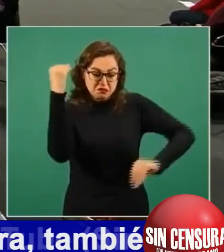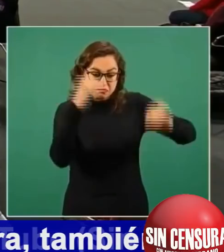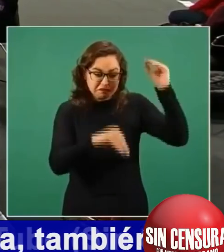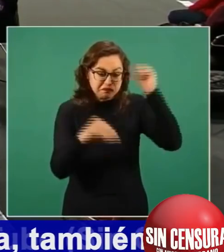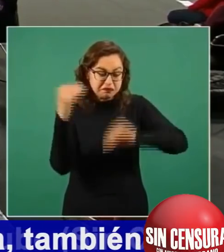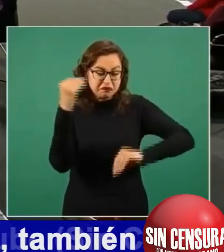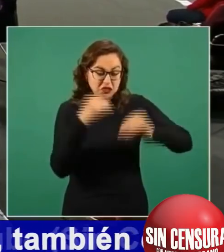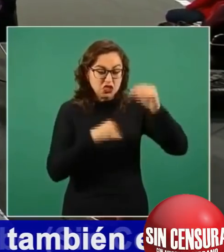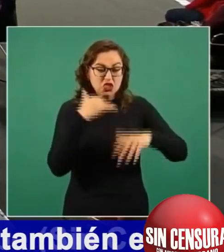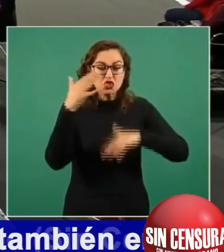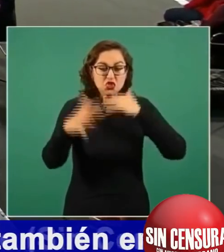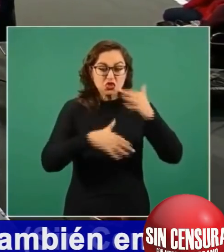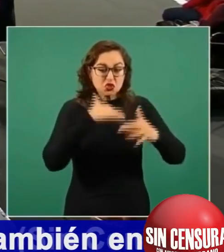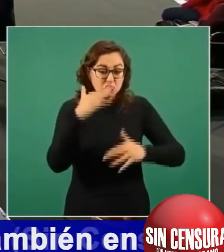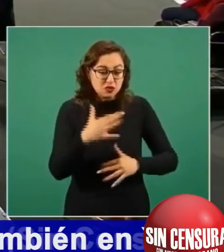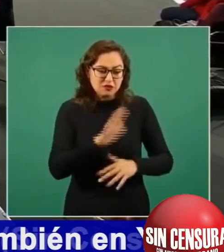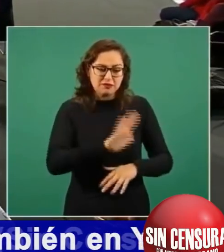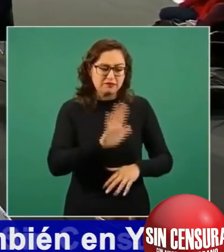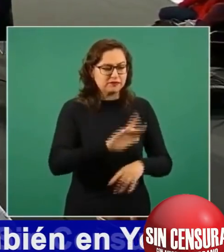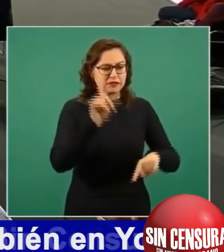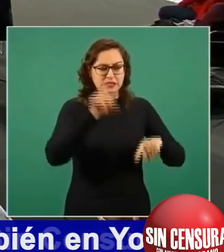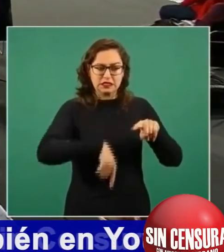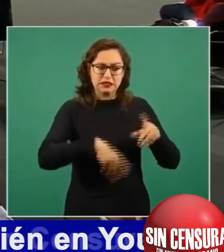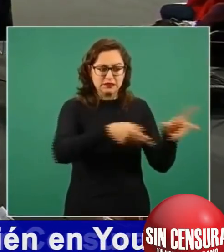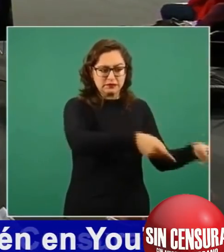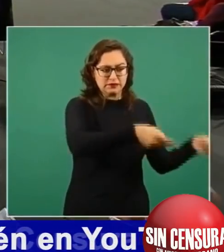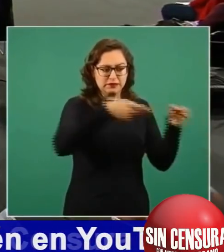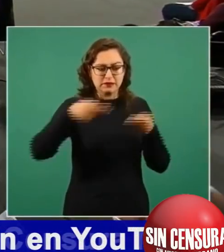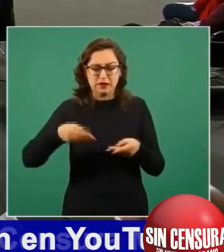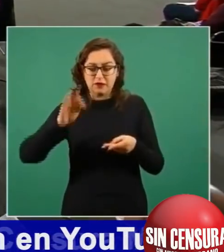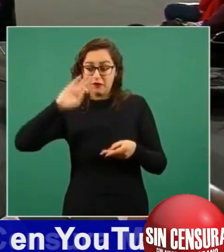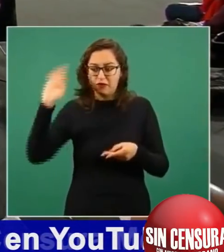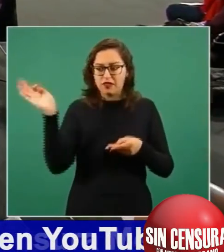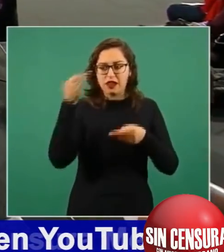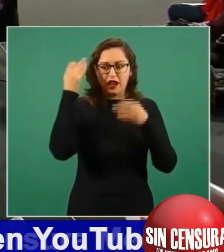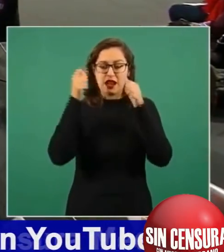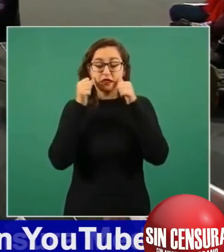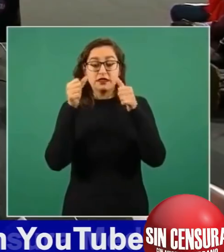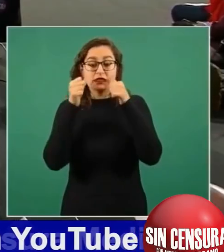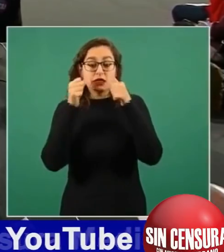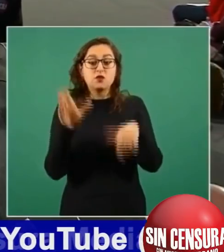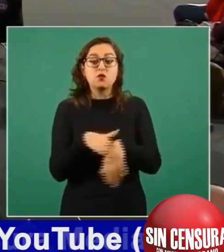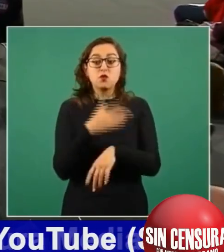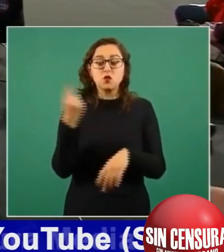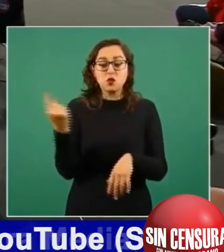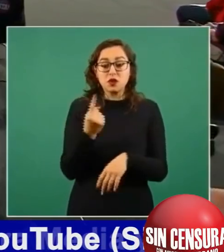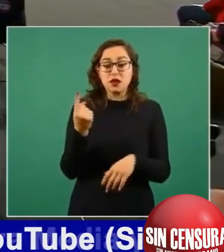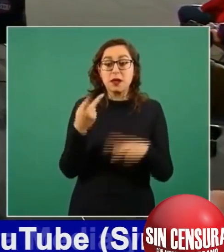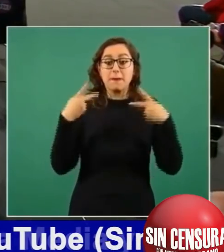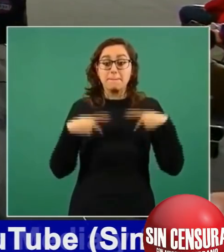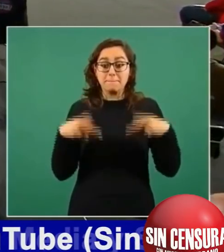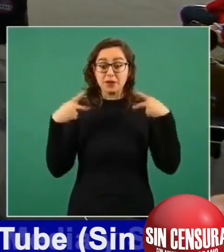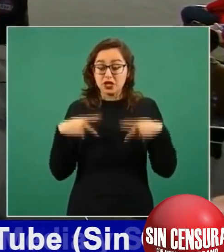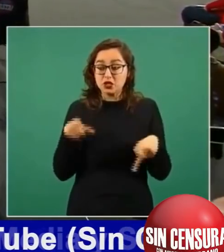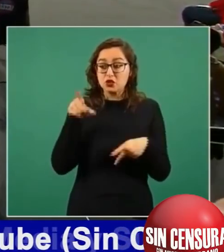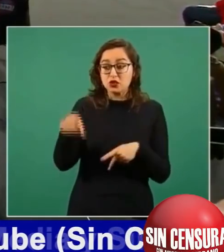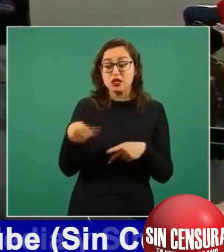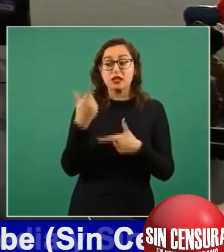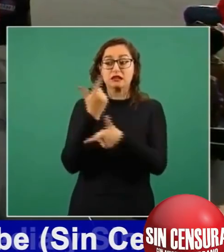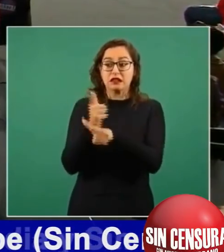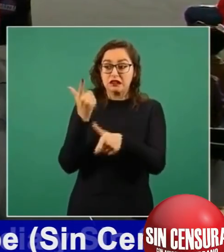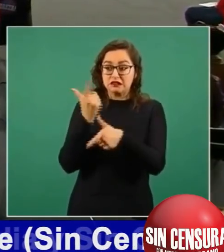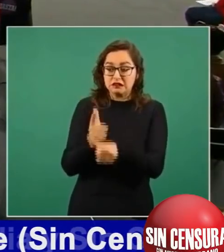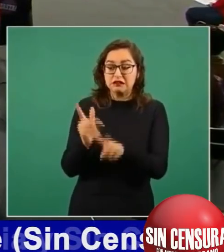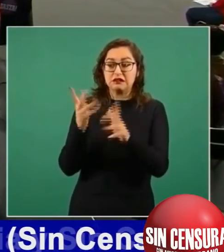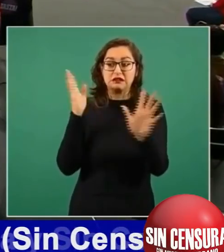hay un taxista que es testigo al que ya detuvieron, hay un empresario al que le quemaron sus palapas, que